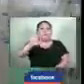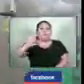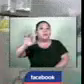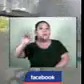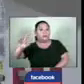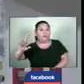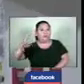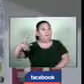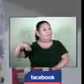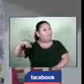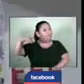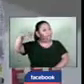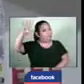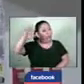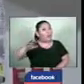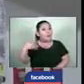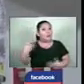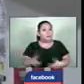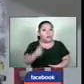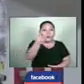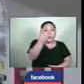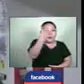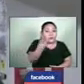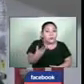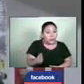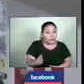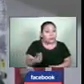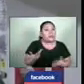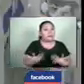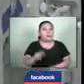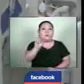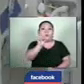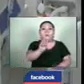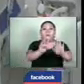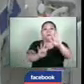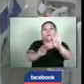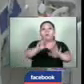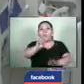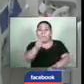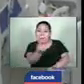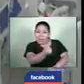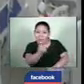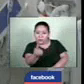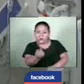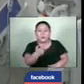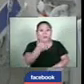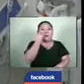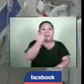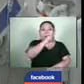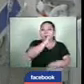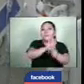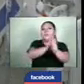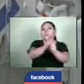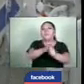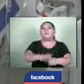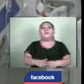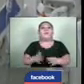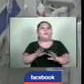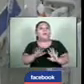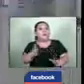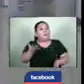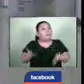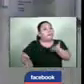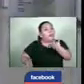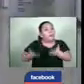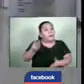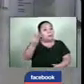14.553, lo que significa que en 24 horas, 292 personas dieron positivo al virus. Y no se descarta